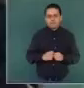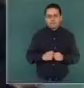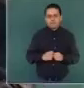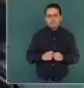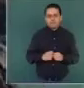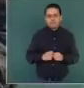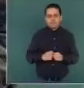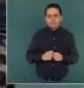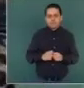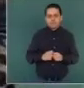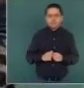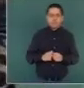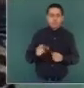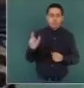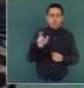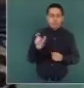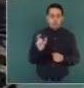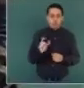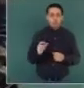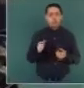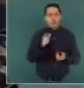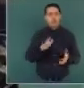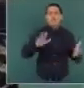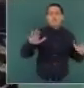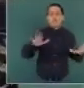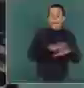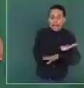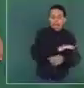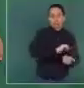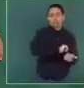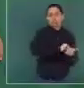cuando se está llevando a cabo una transformación.